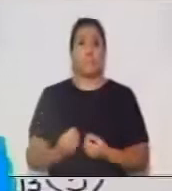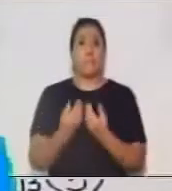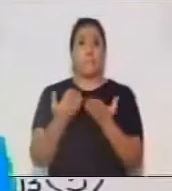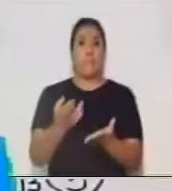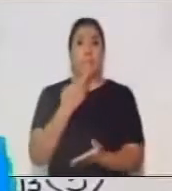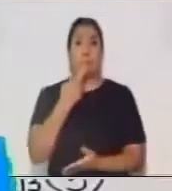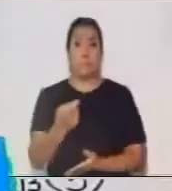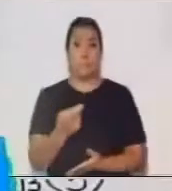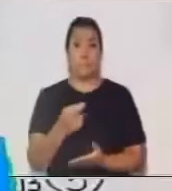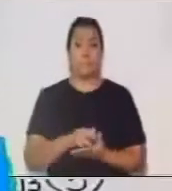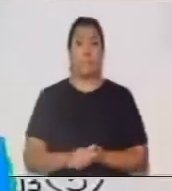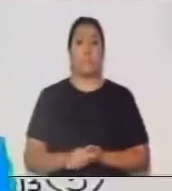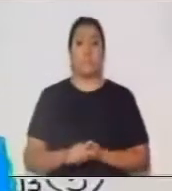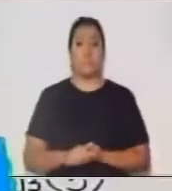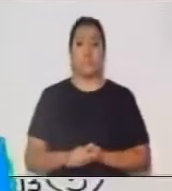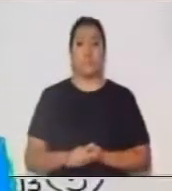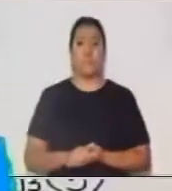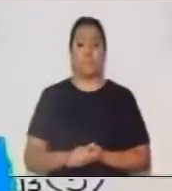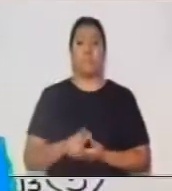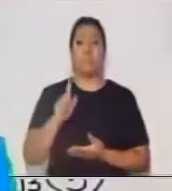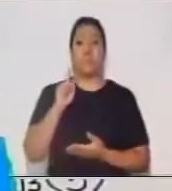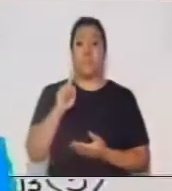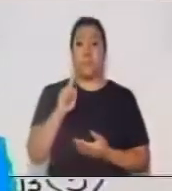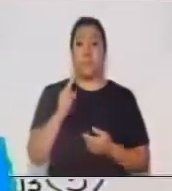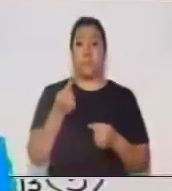Luego te veo, nena.